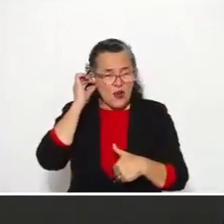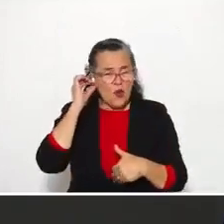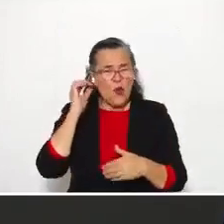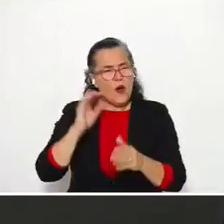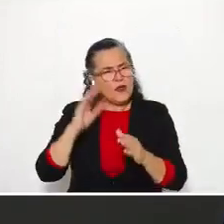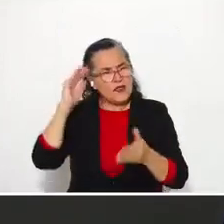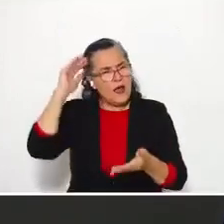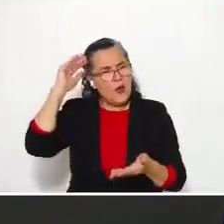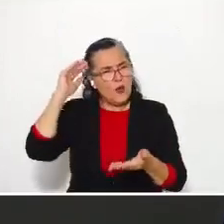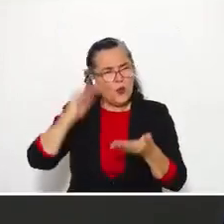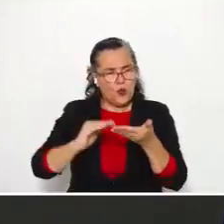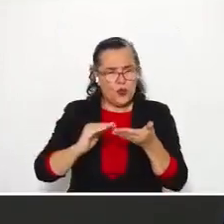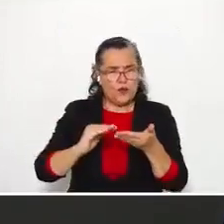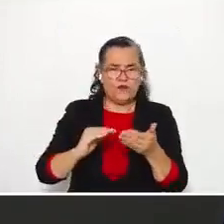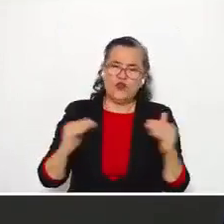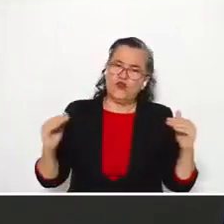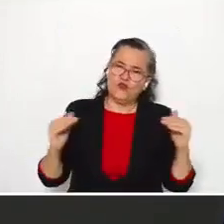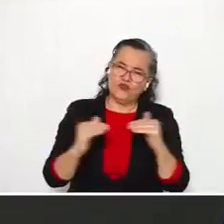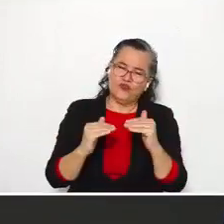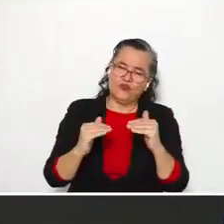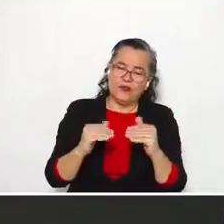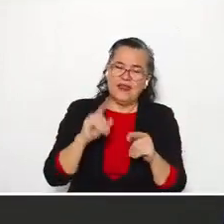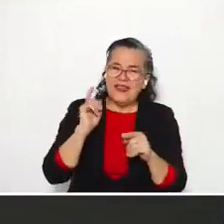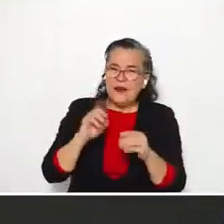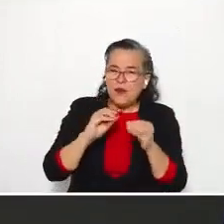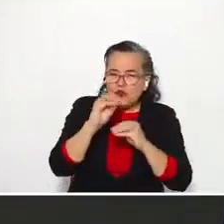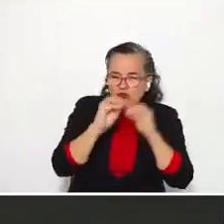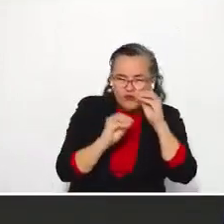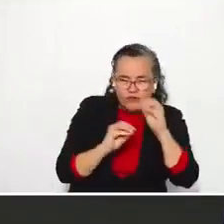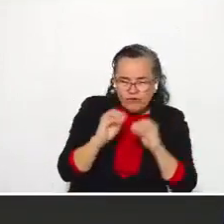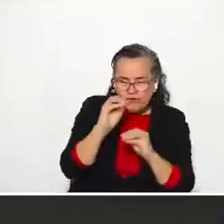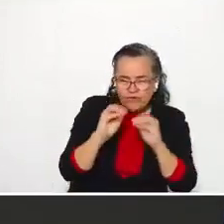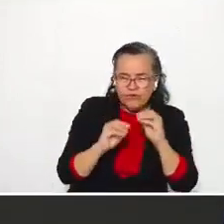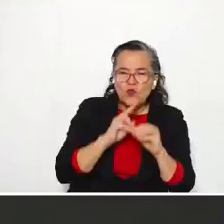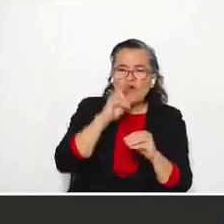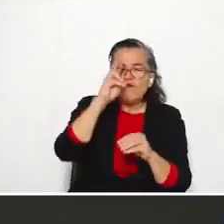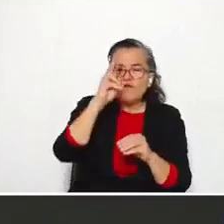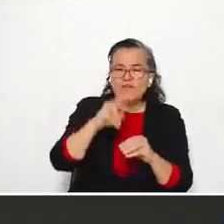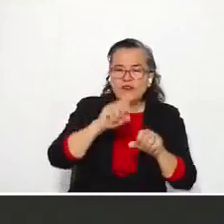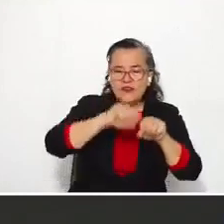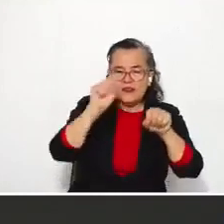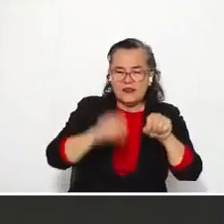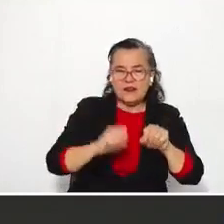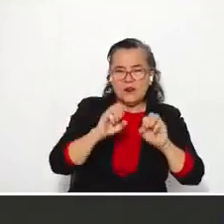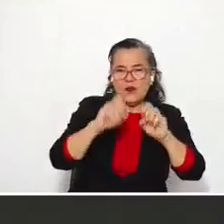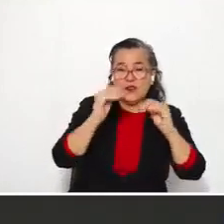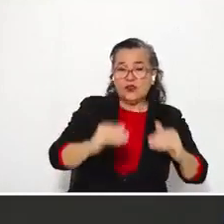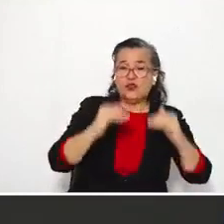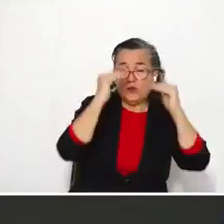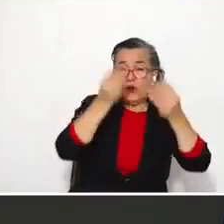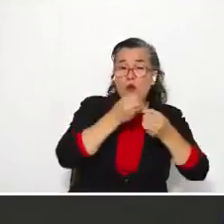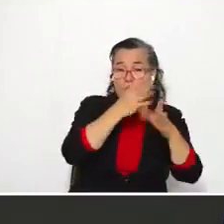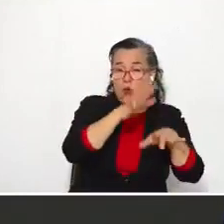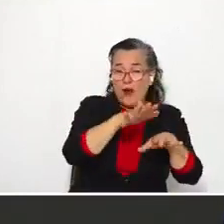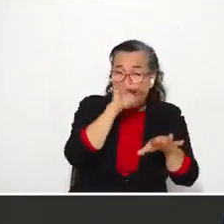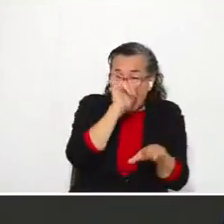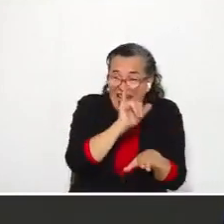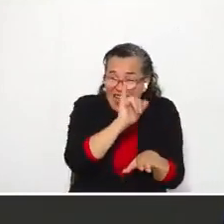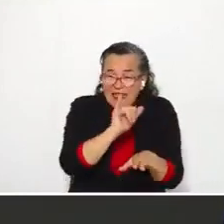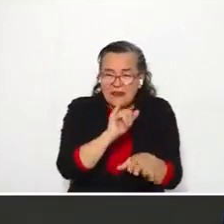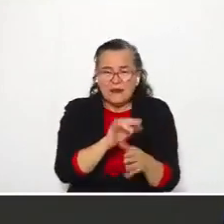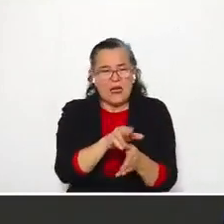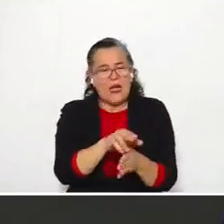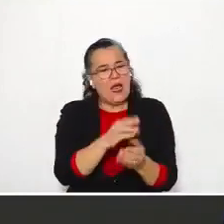Debemos articular, primero, un verdadero sistema de educación superior pública que racionalice la